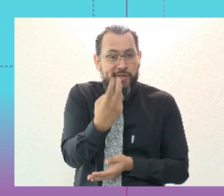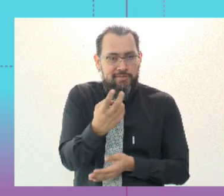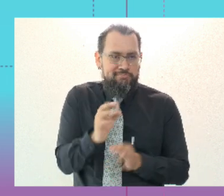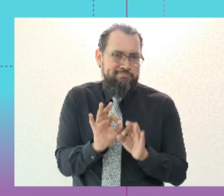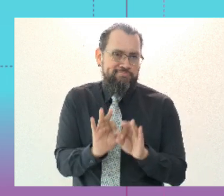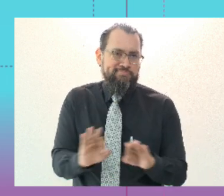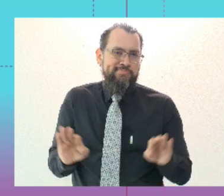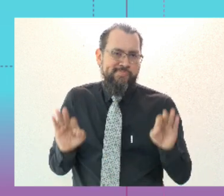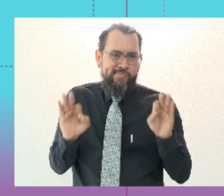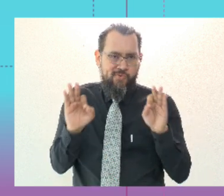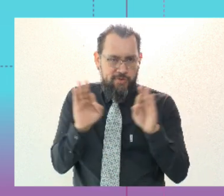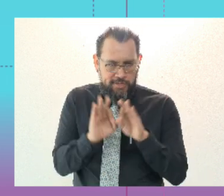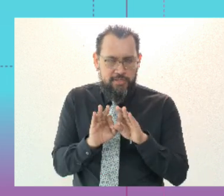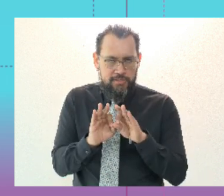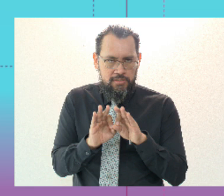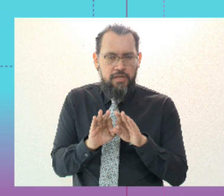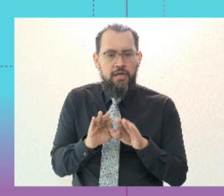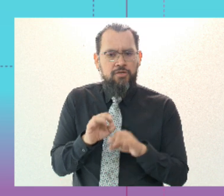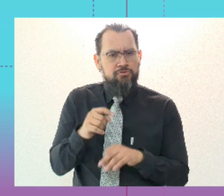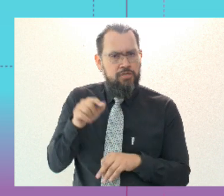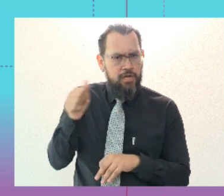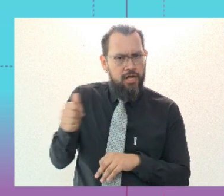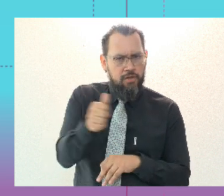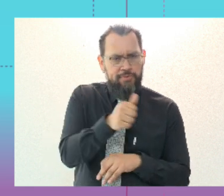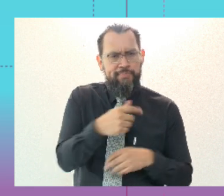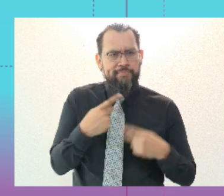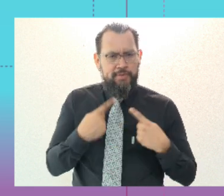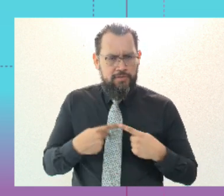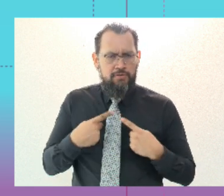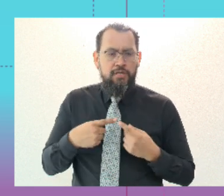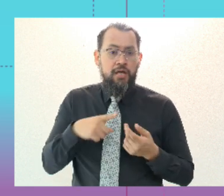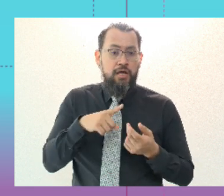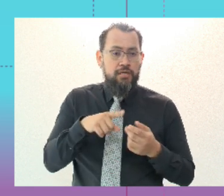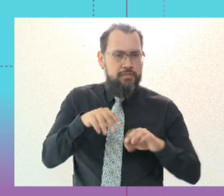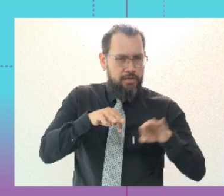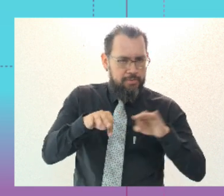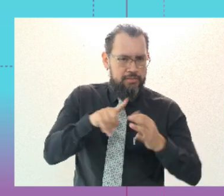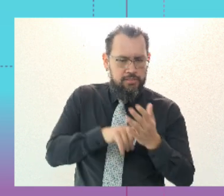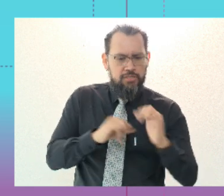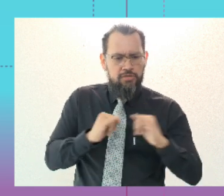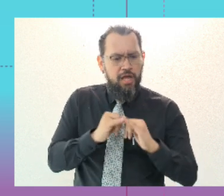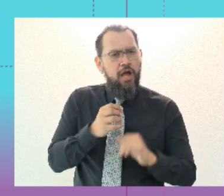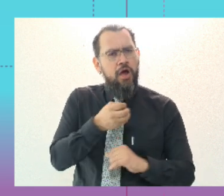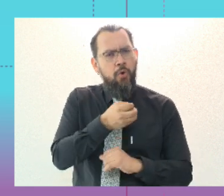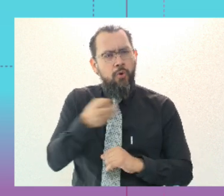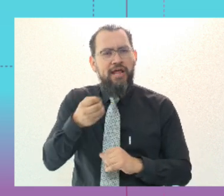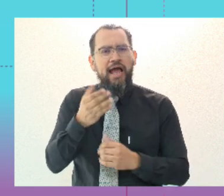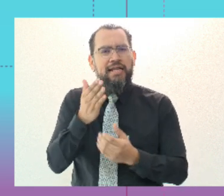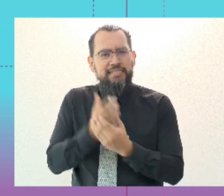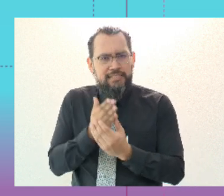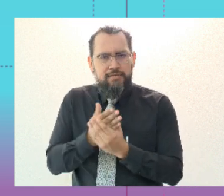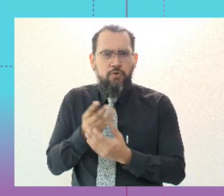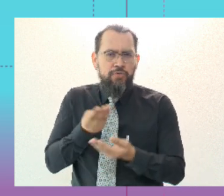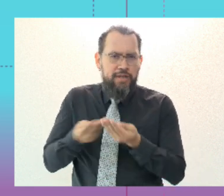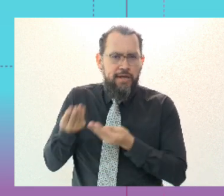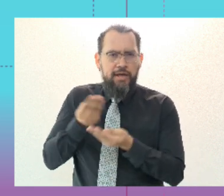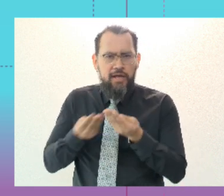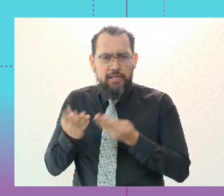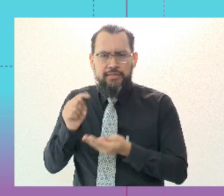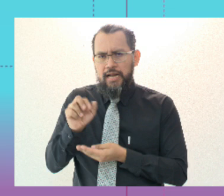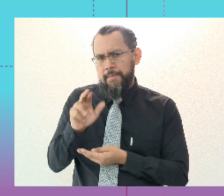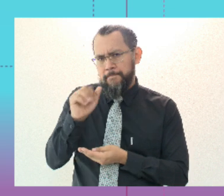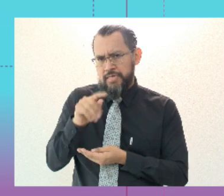de generar y de contar con archivos de trámite bien estructurados, bien organizados,